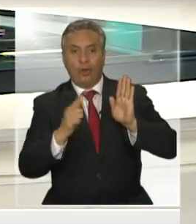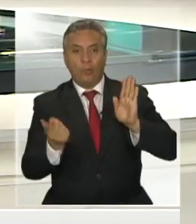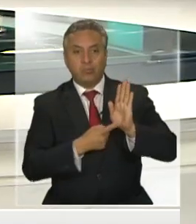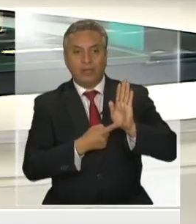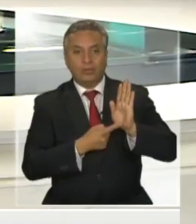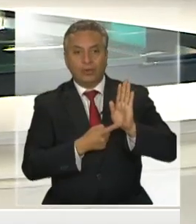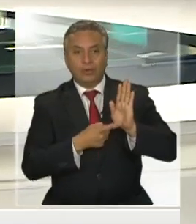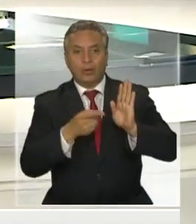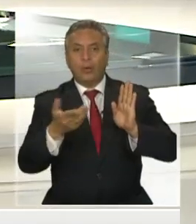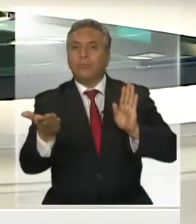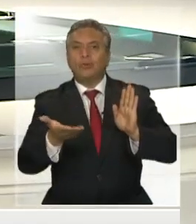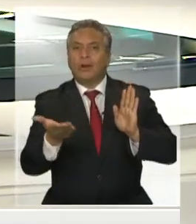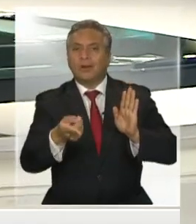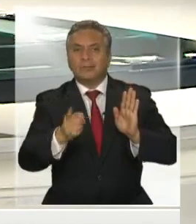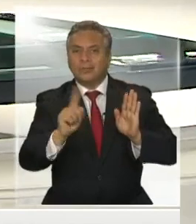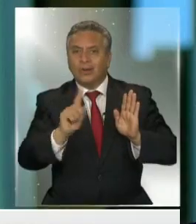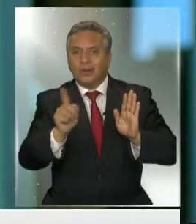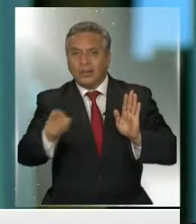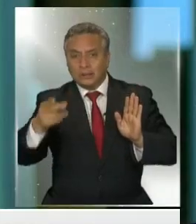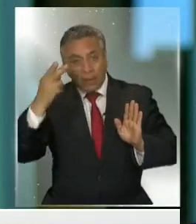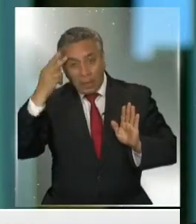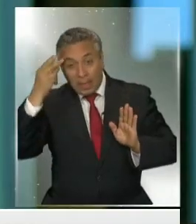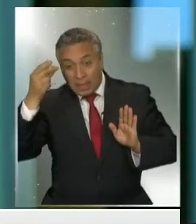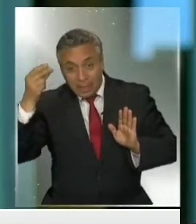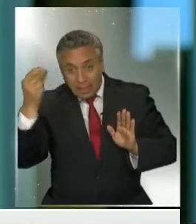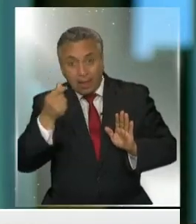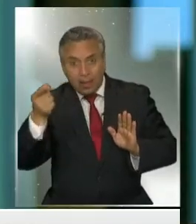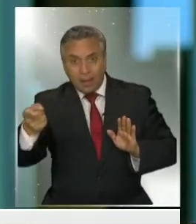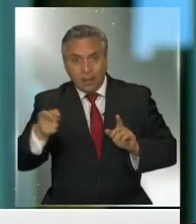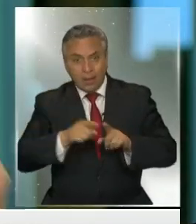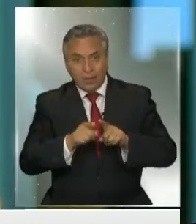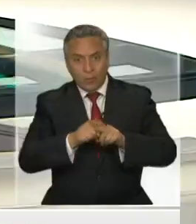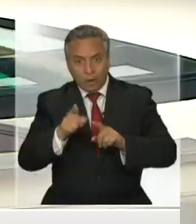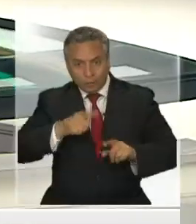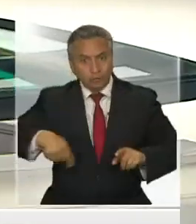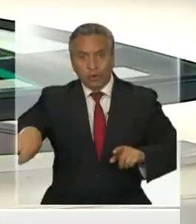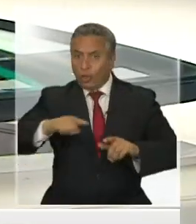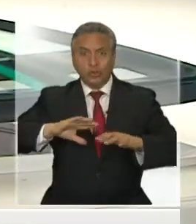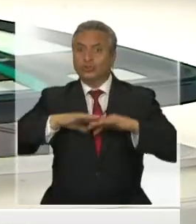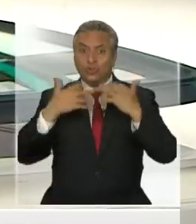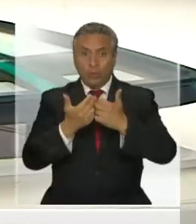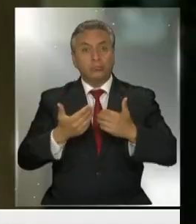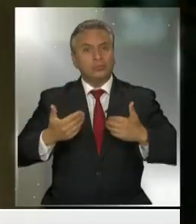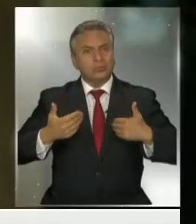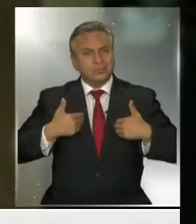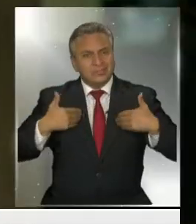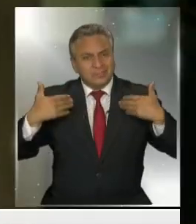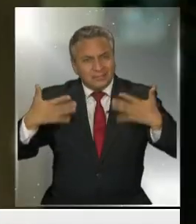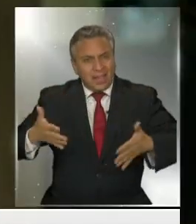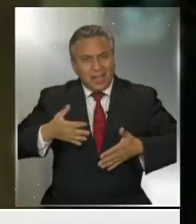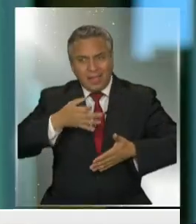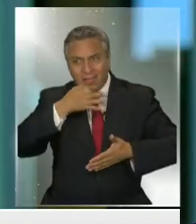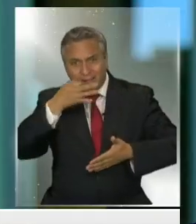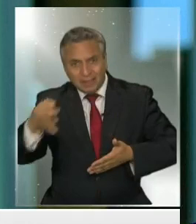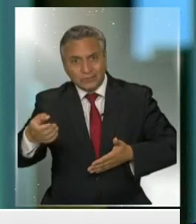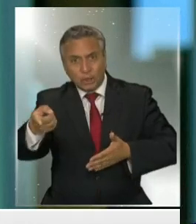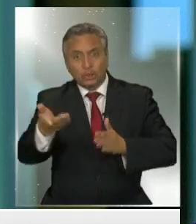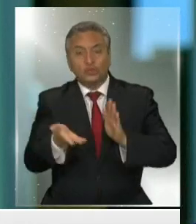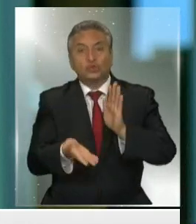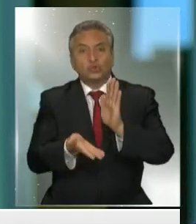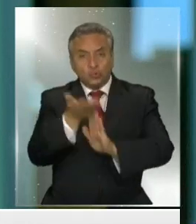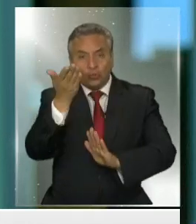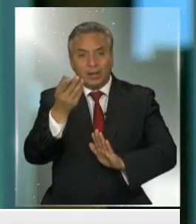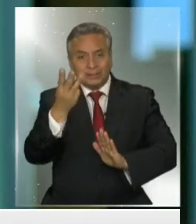relaciones también por eso como iniciativa de la oposición transversal lo propusimos sólo hemos dicho el ministro legisla y tres